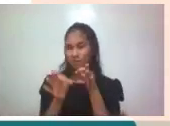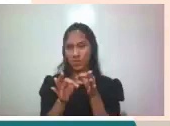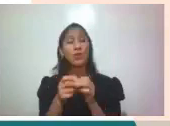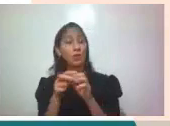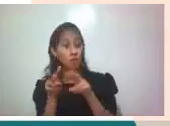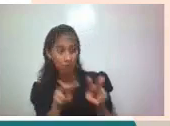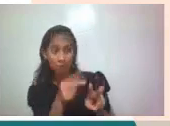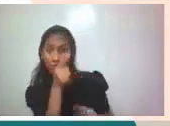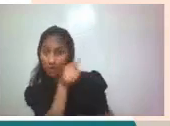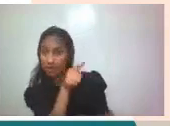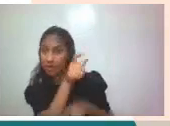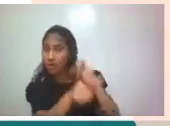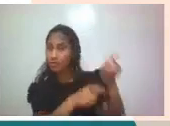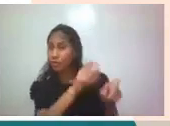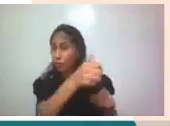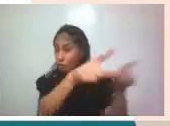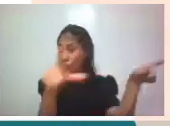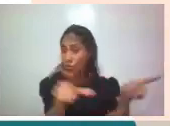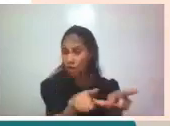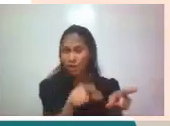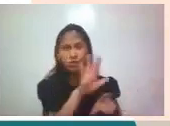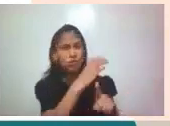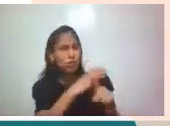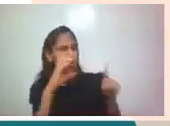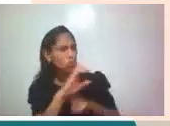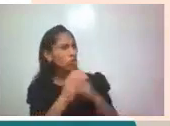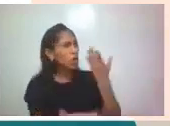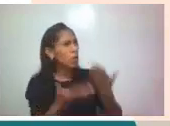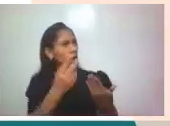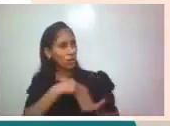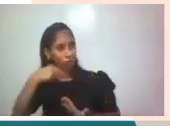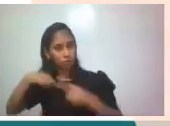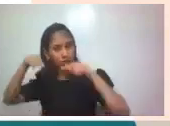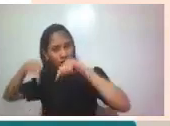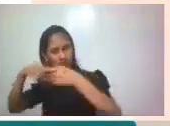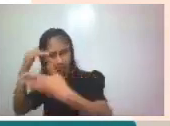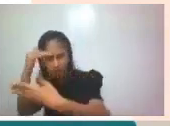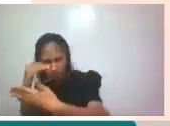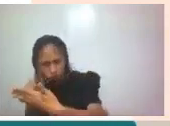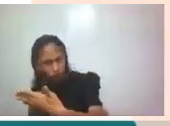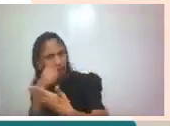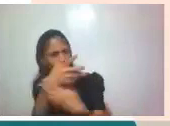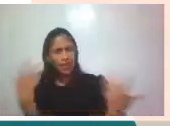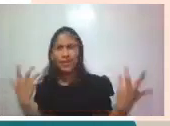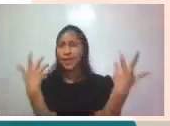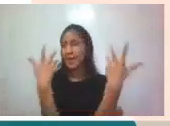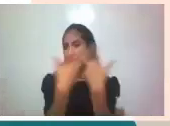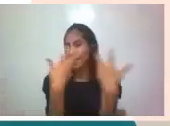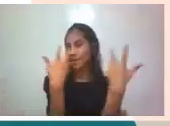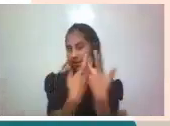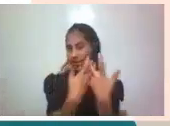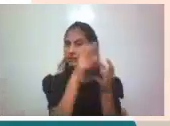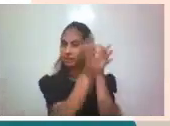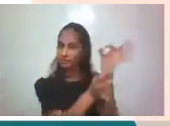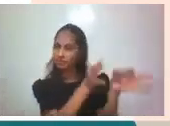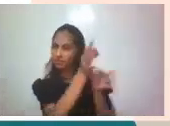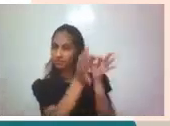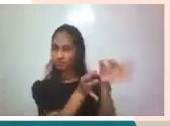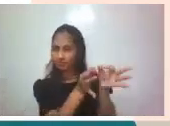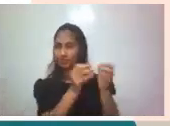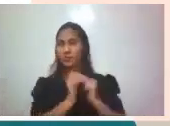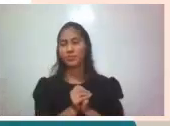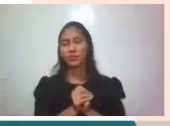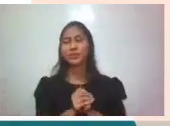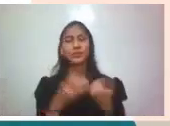público objetivo, y con lo cual implica un trabajo permanente, un trabajo de